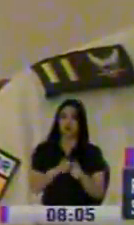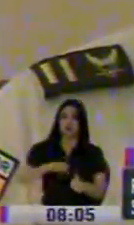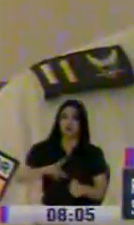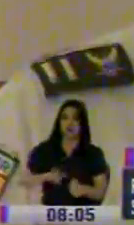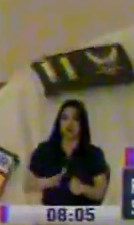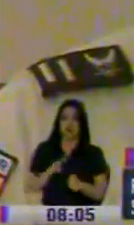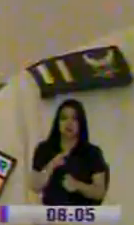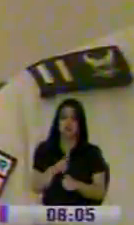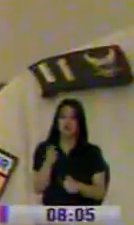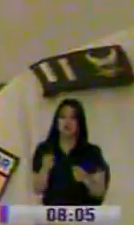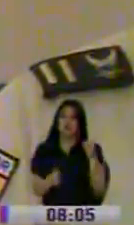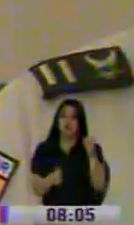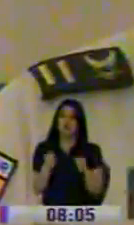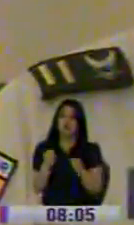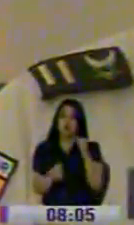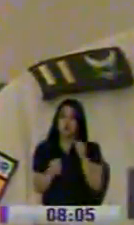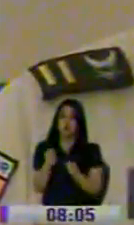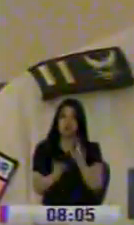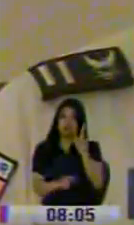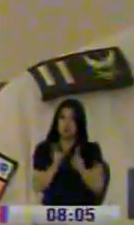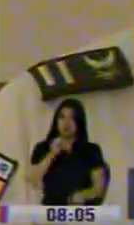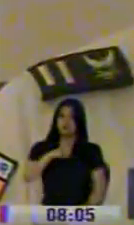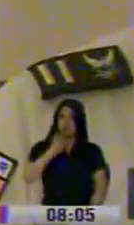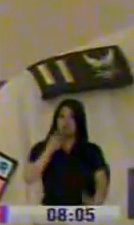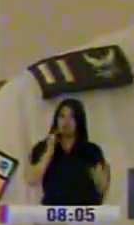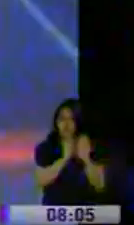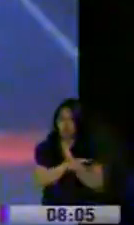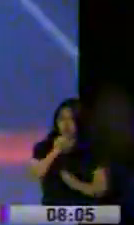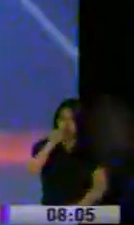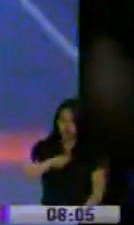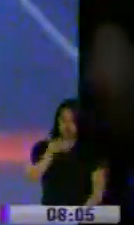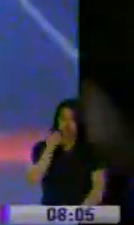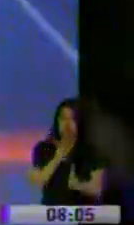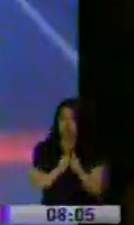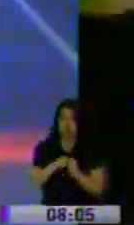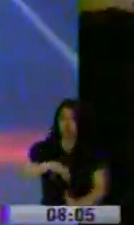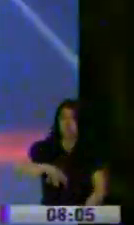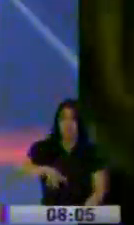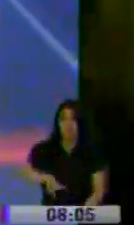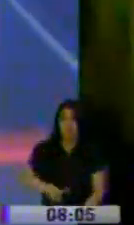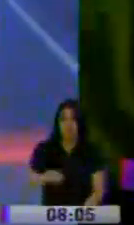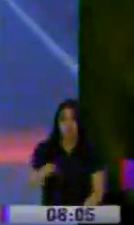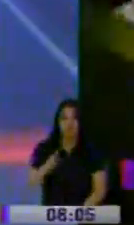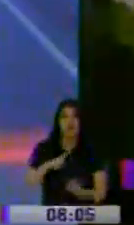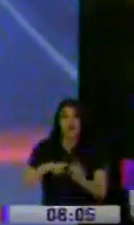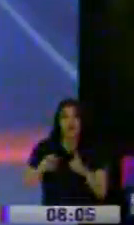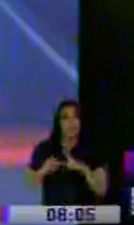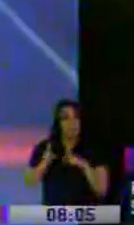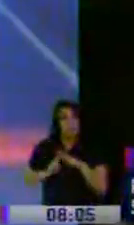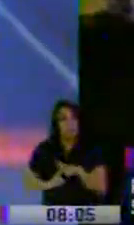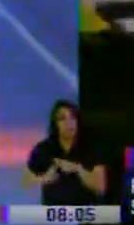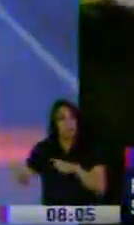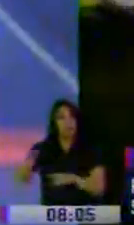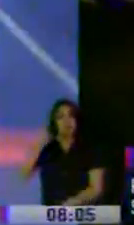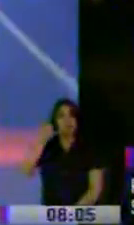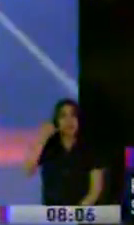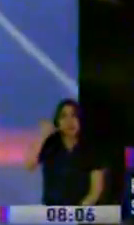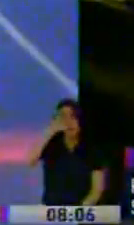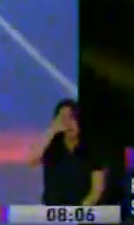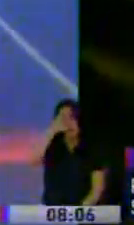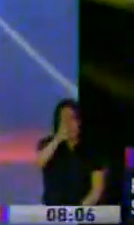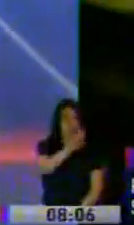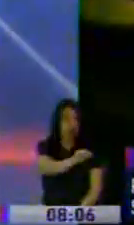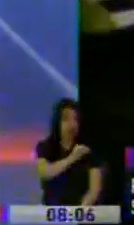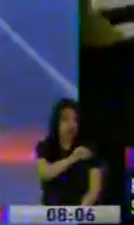este vehículo, por lo cual hay personas denunciantes de sus celulares. El amigo que logró escapar avisó a los uniformados y a la dueña del vehículo lo